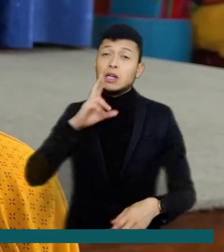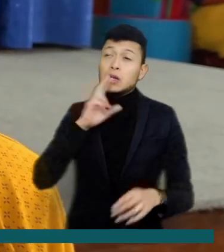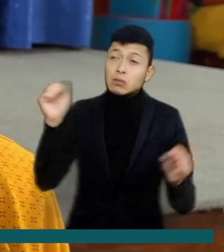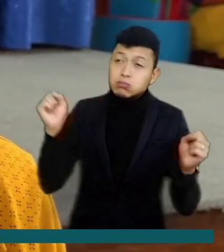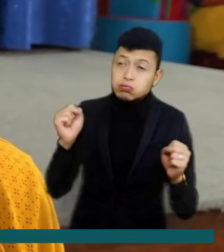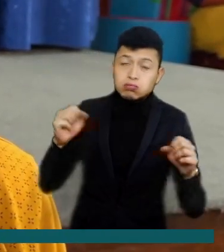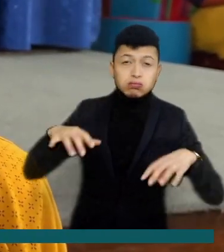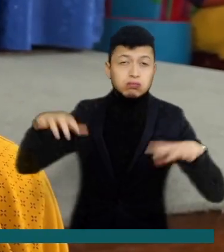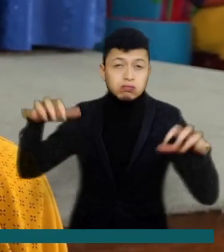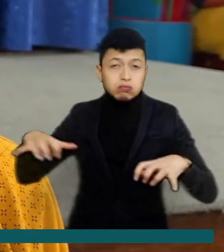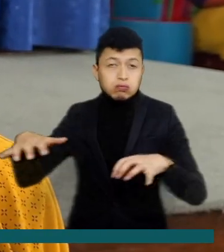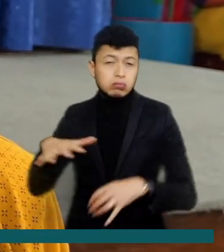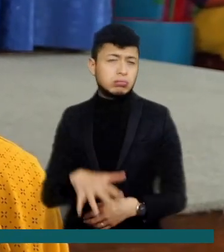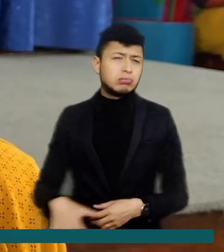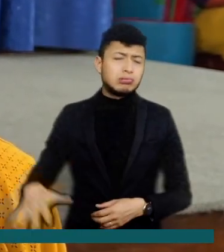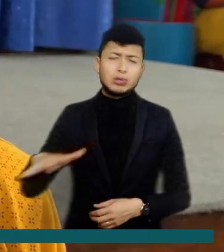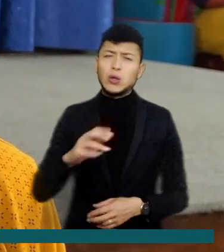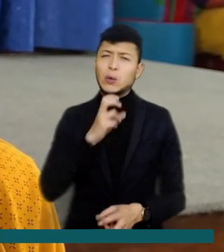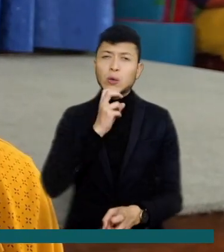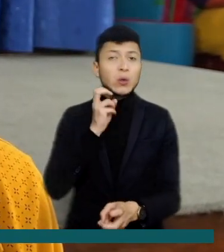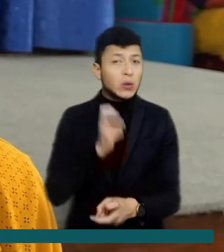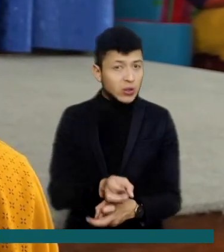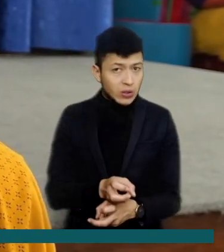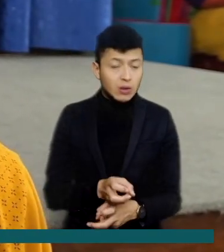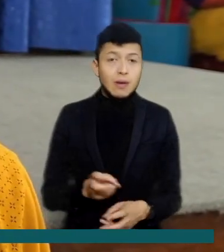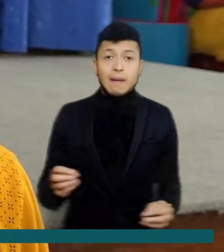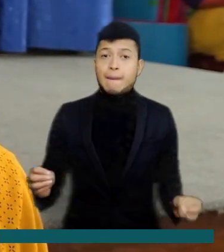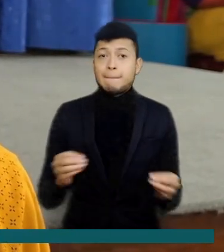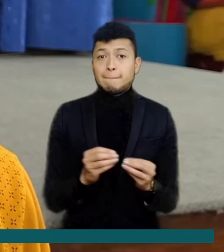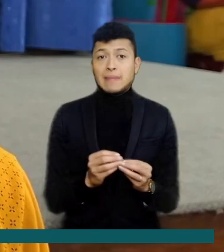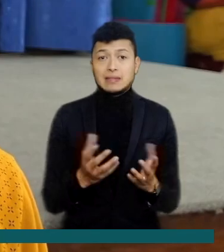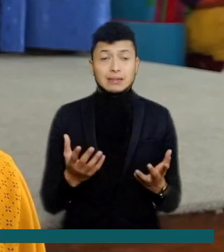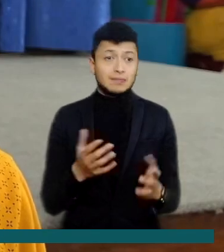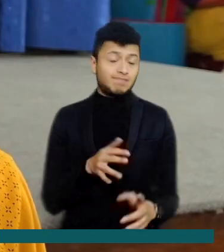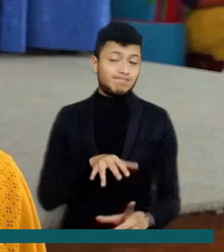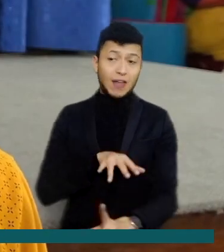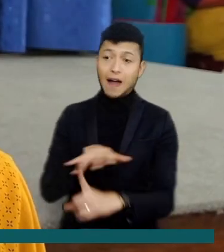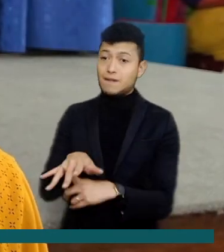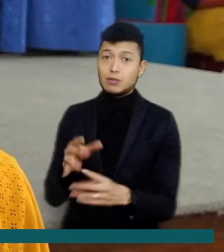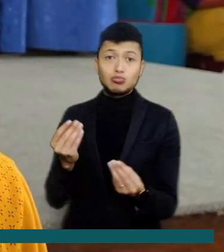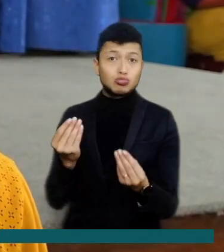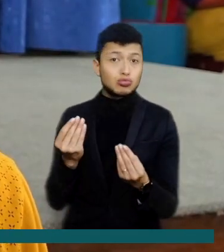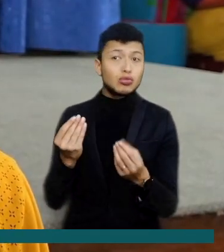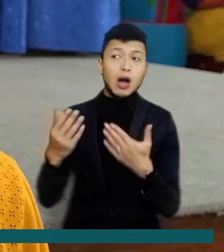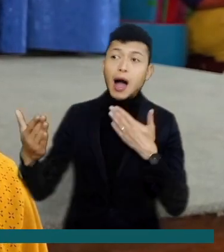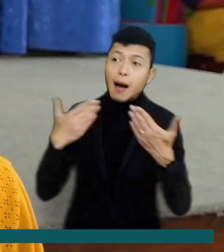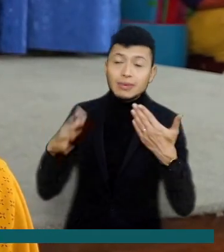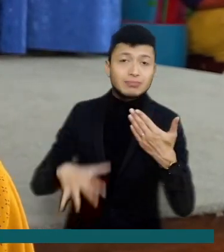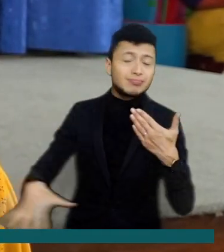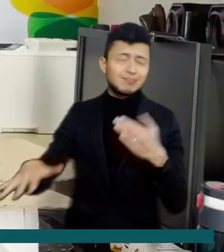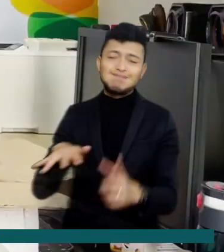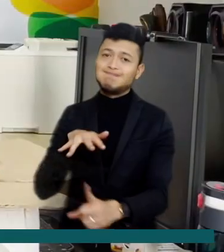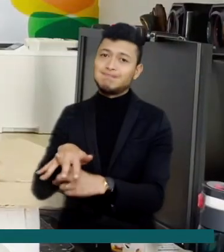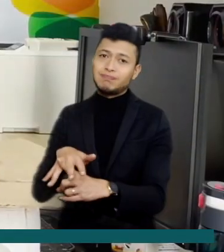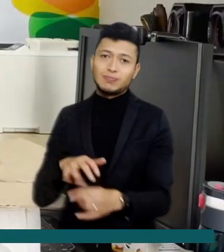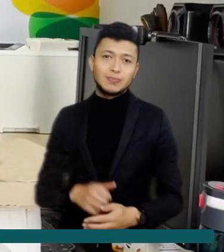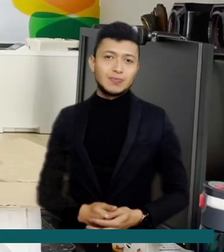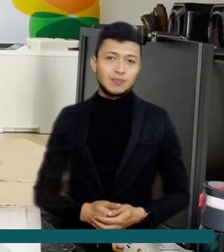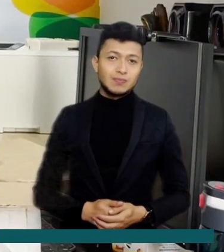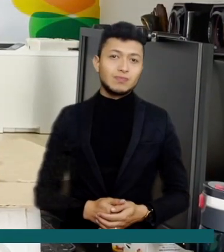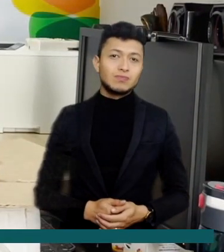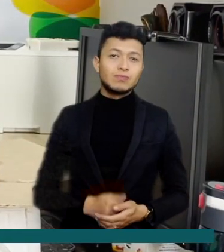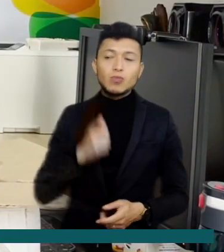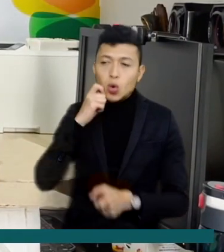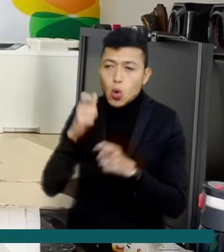invernada y igual está afectando mucho el campo. Las ayudas